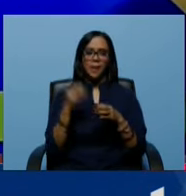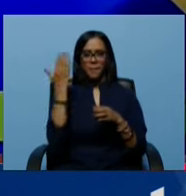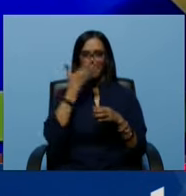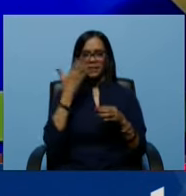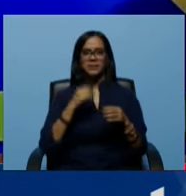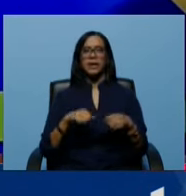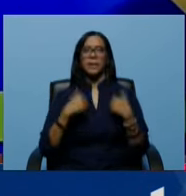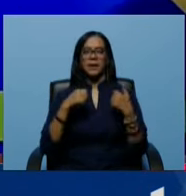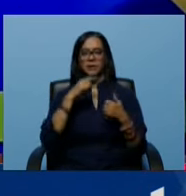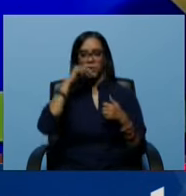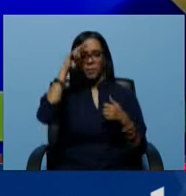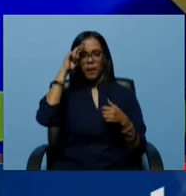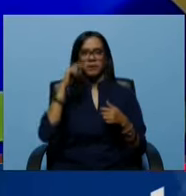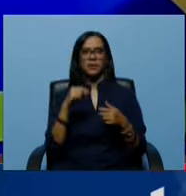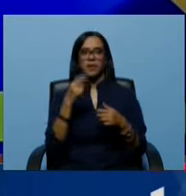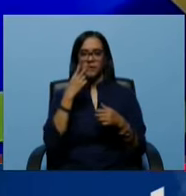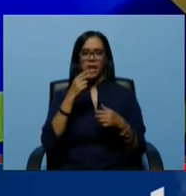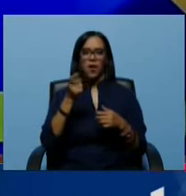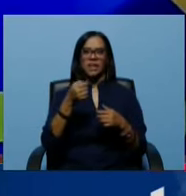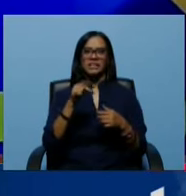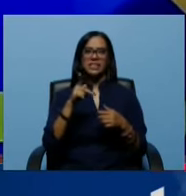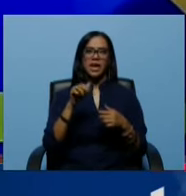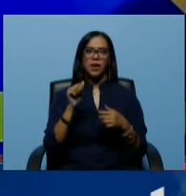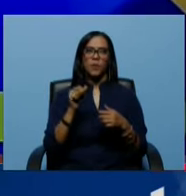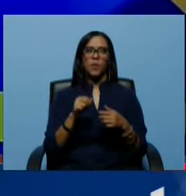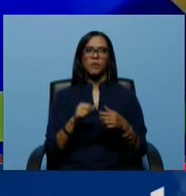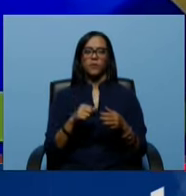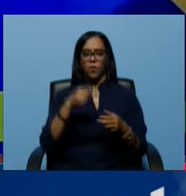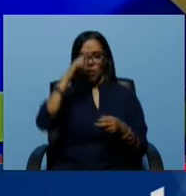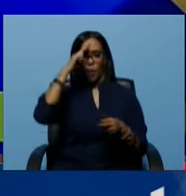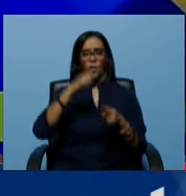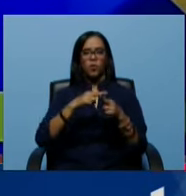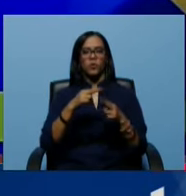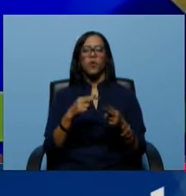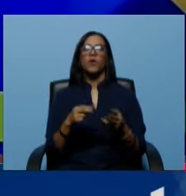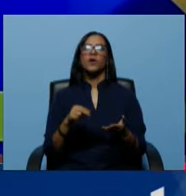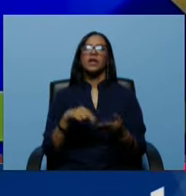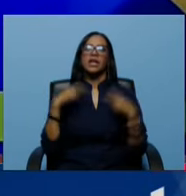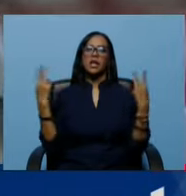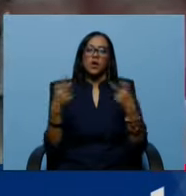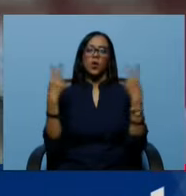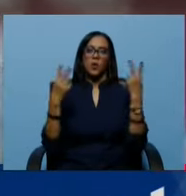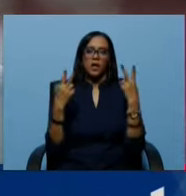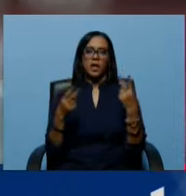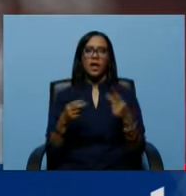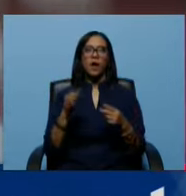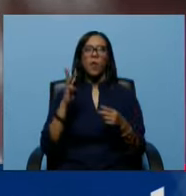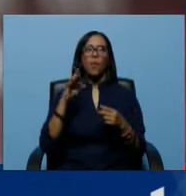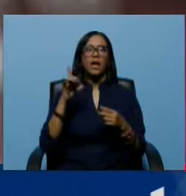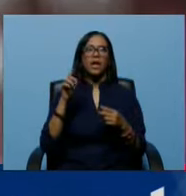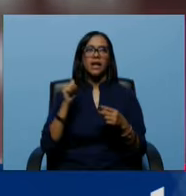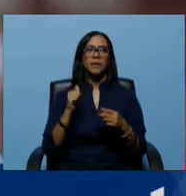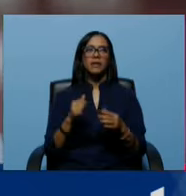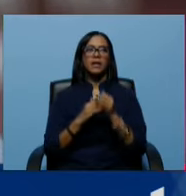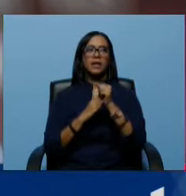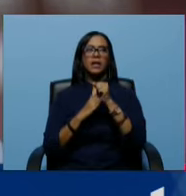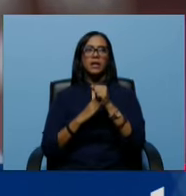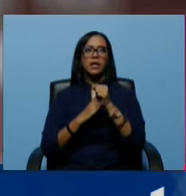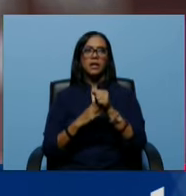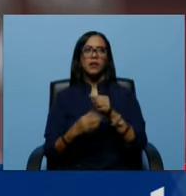Lara. Veo a Guillermo y me acuerdo de su padre y digo honor y gloria al gran William Lara, líder, fundador